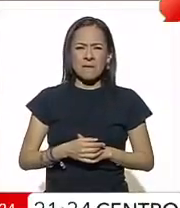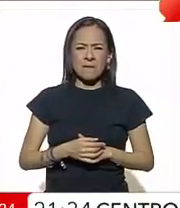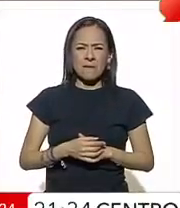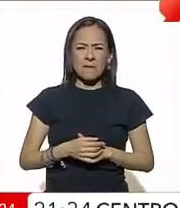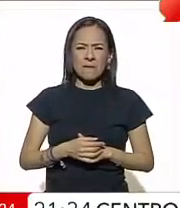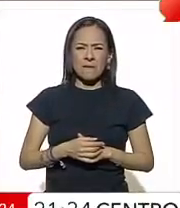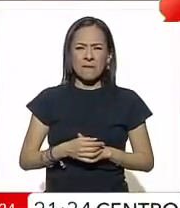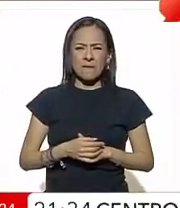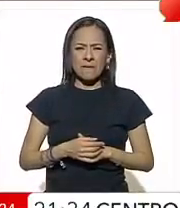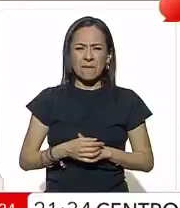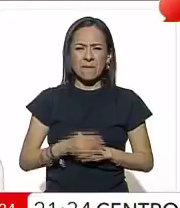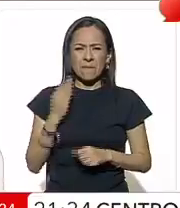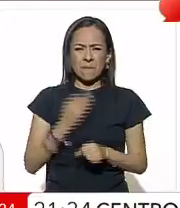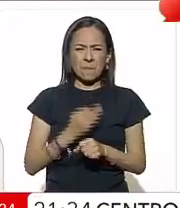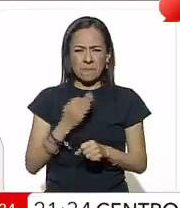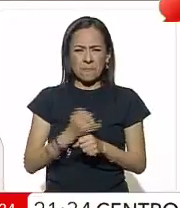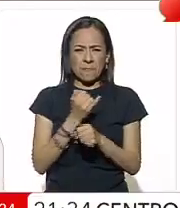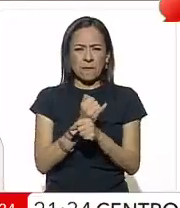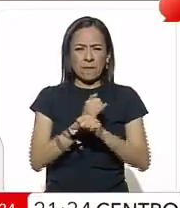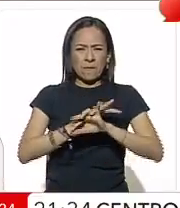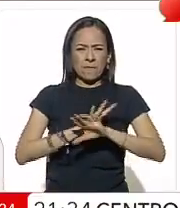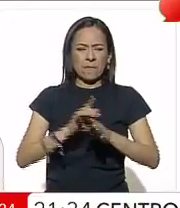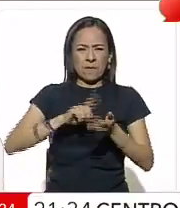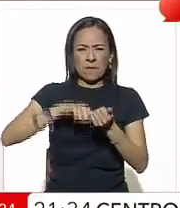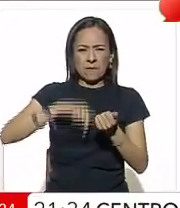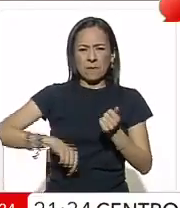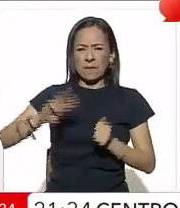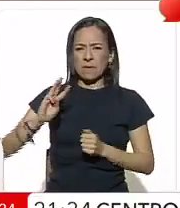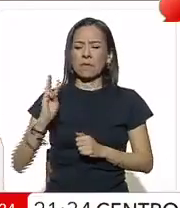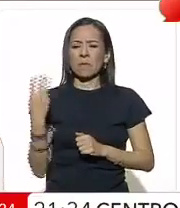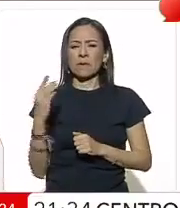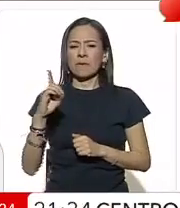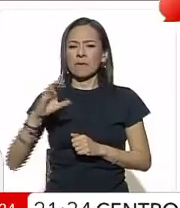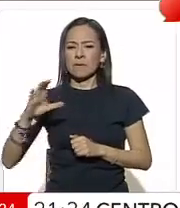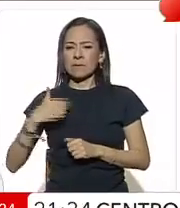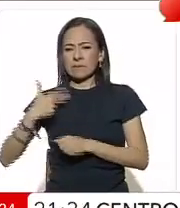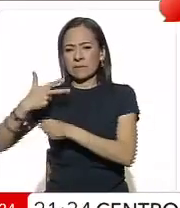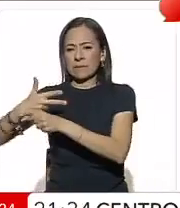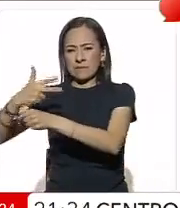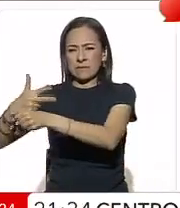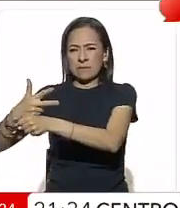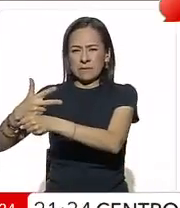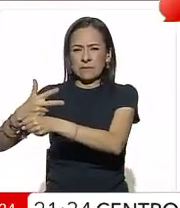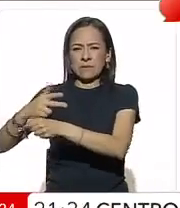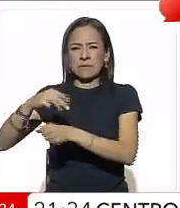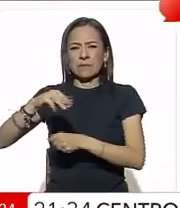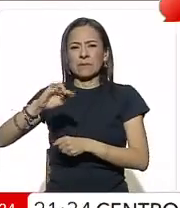Este es el reporte que tenemos desde Washington con las imágenes de mi compañero Miguel Escobar.